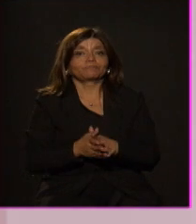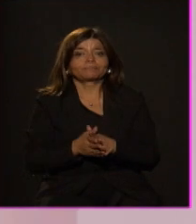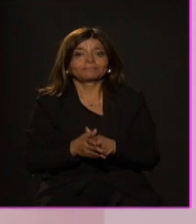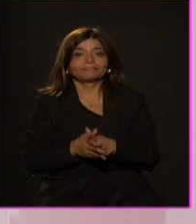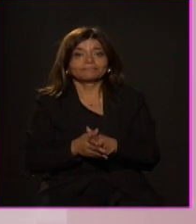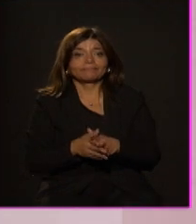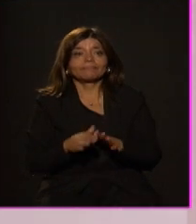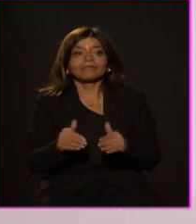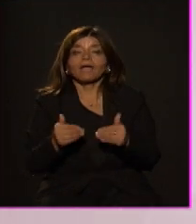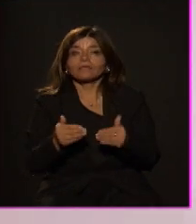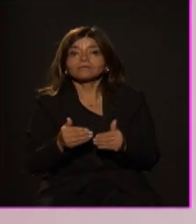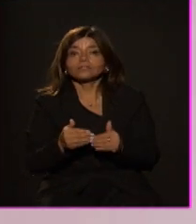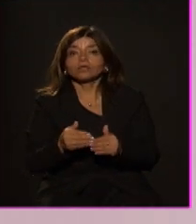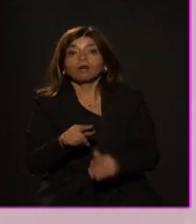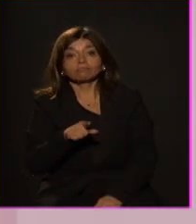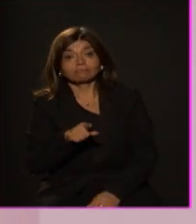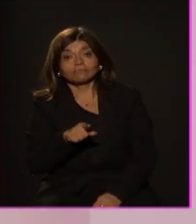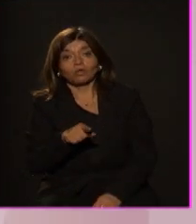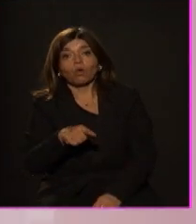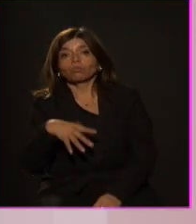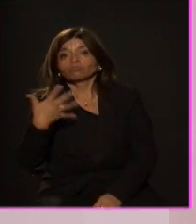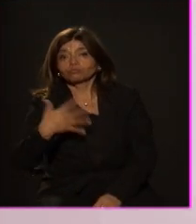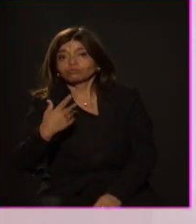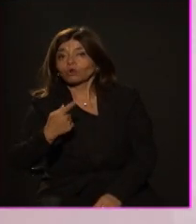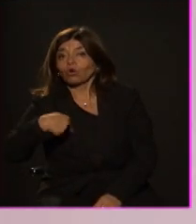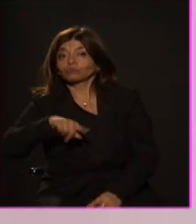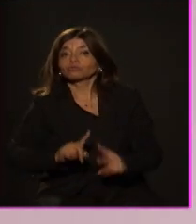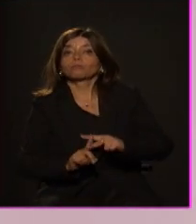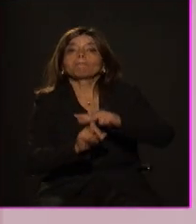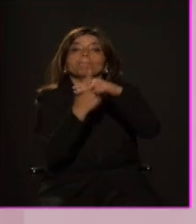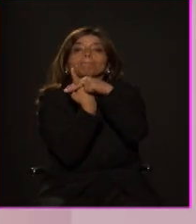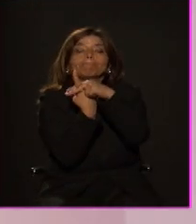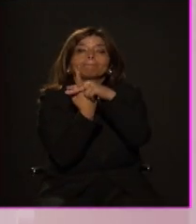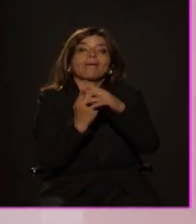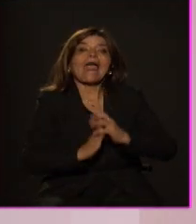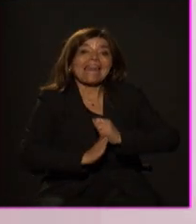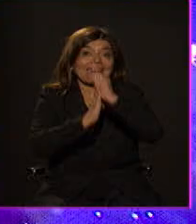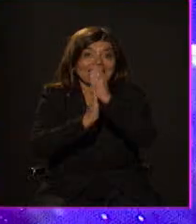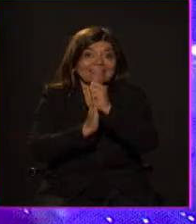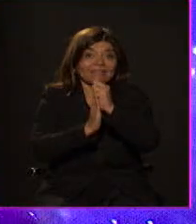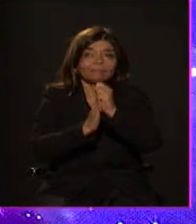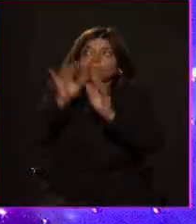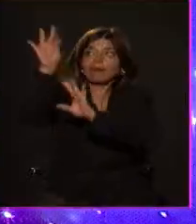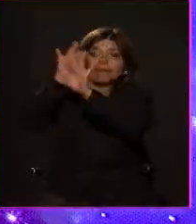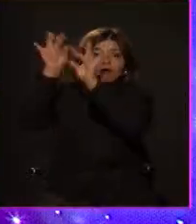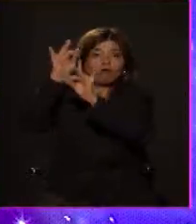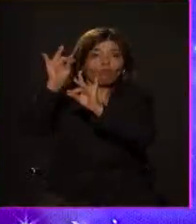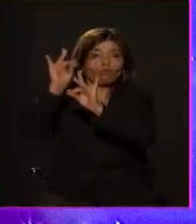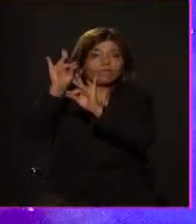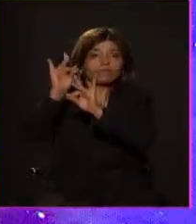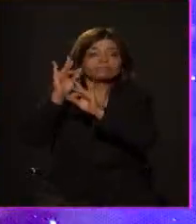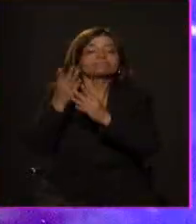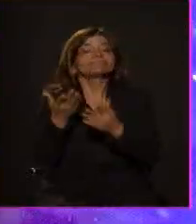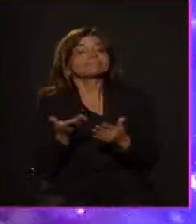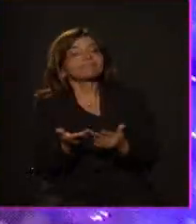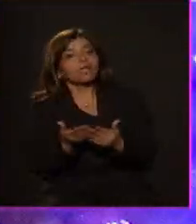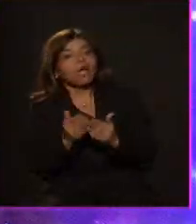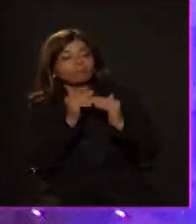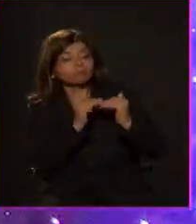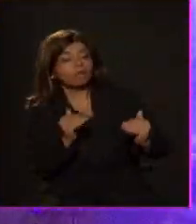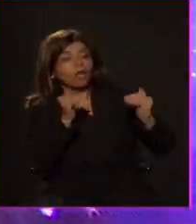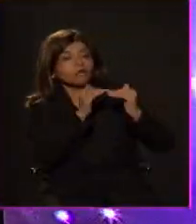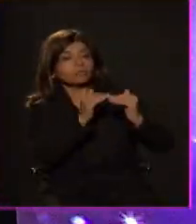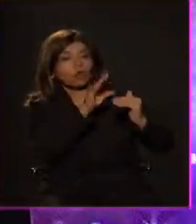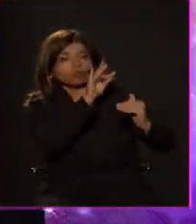Entonces, Alerce realmente nos pone en una posición privilegiada para realizar estos grandes descubrimientos, y yo hago el paralelo con los descubrimientos que les